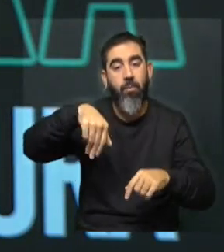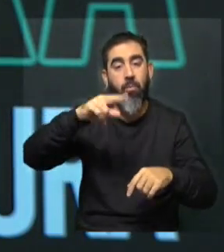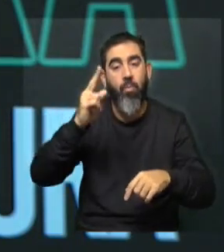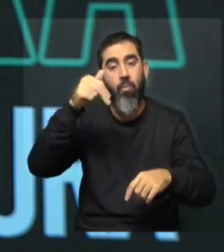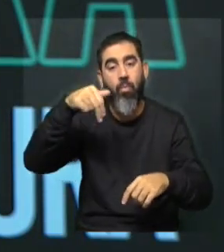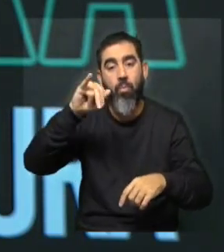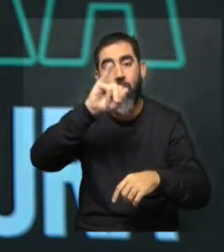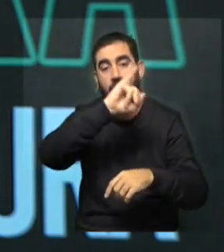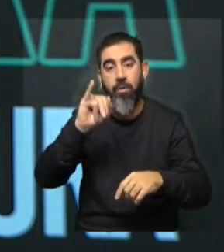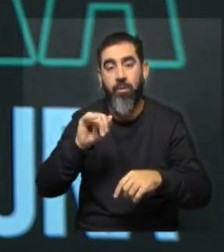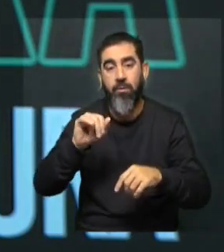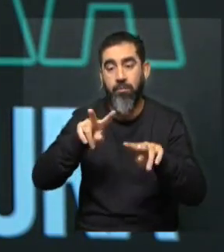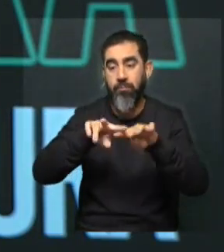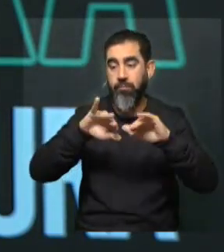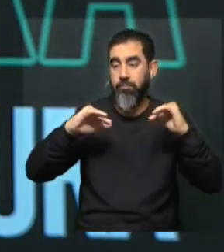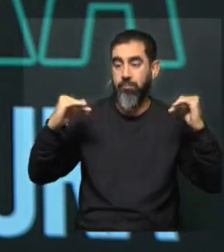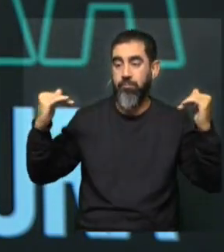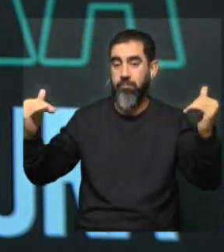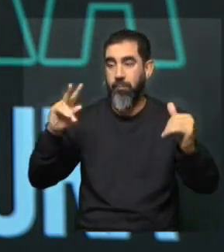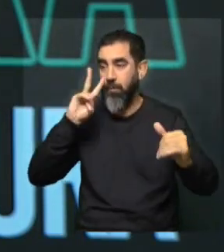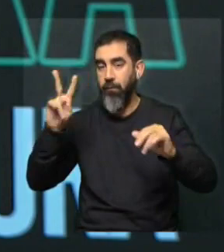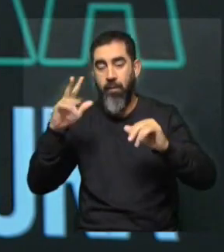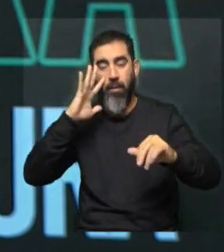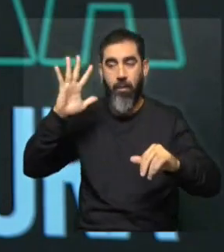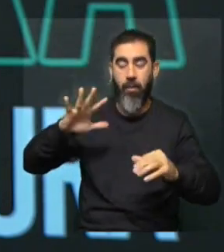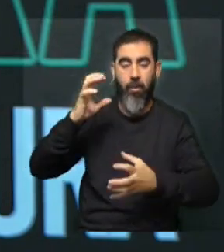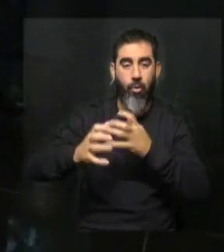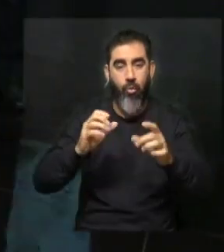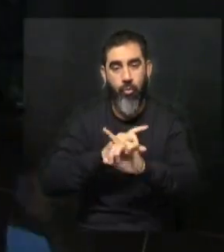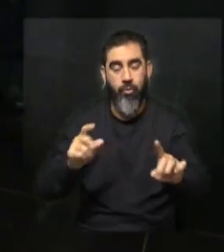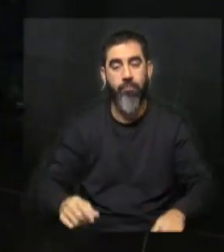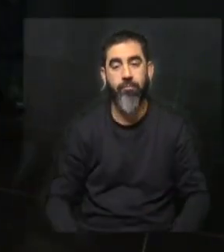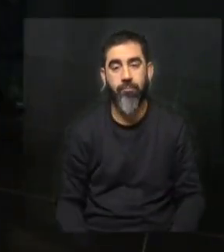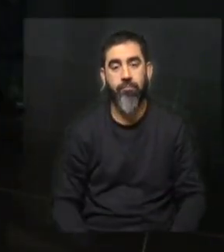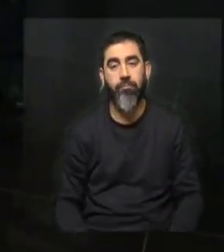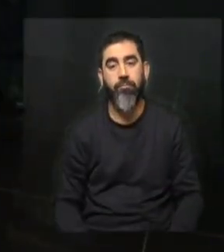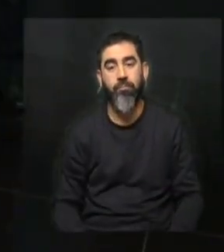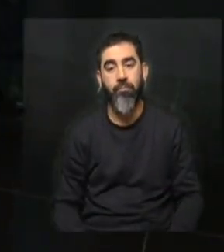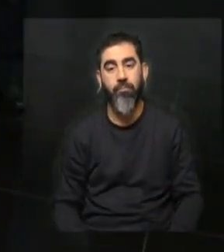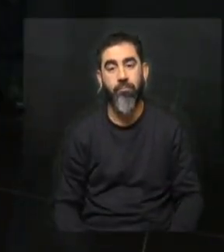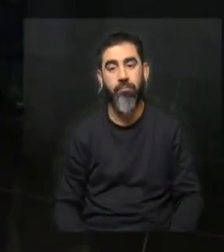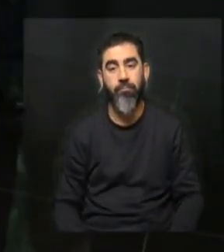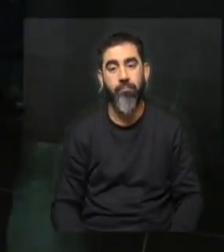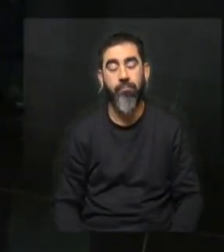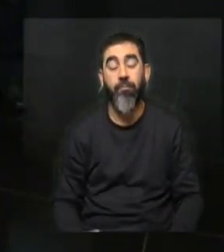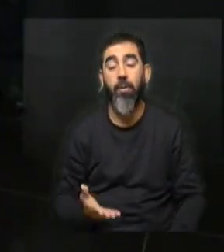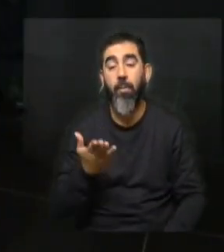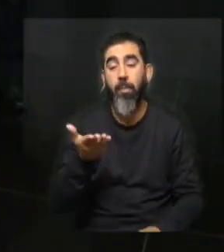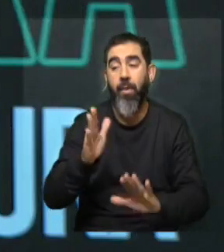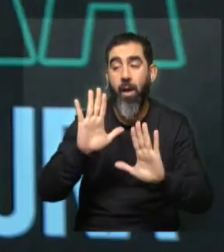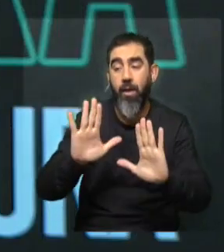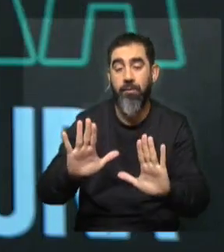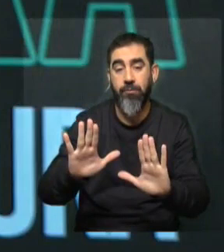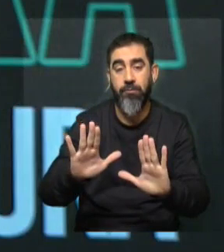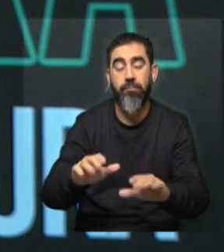entonces uno puede ver al otro espectador del otro lado y para que no se distraiga con con los colores bien buen dato ese sí sí es lo que pide especialmente catano